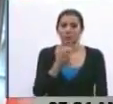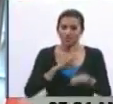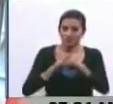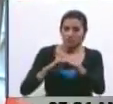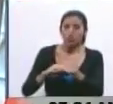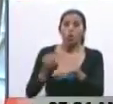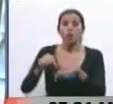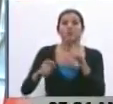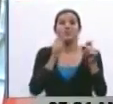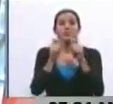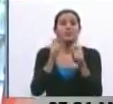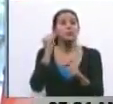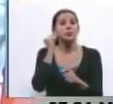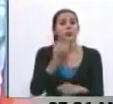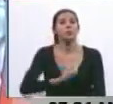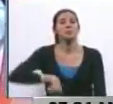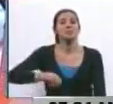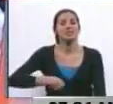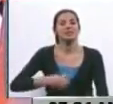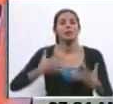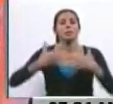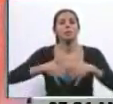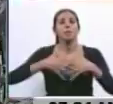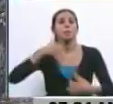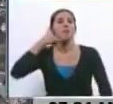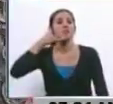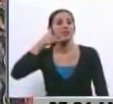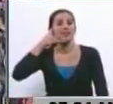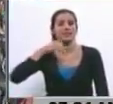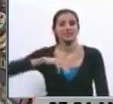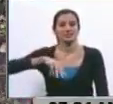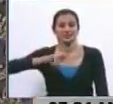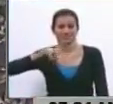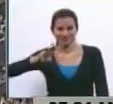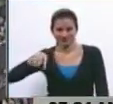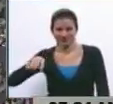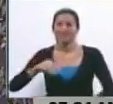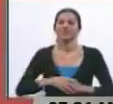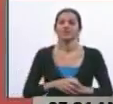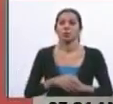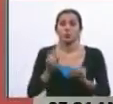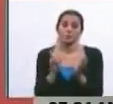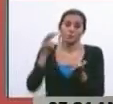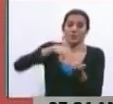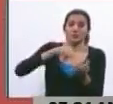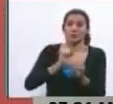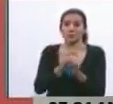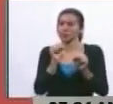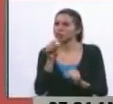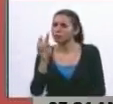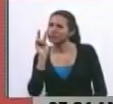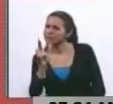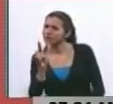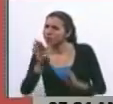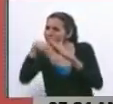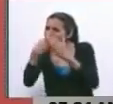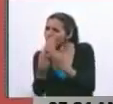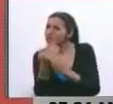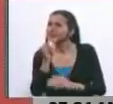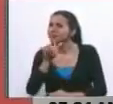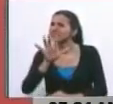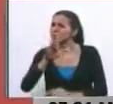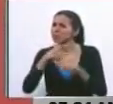Movinet. ¿Cómo está? Gracias por madrugar Bienvenida. Con nosotros. Bueno, hicimos madrugar el día de hoy. Así es. ¿Cómo estás? Cuéntenos cómo te ha sido. Viviendo desde la madrugada. Así es, tuvimos en Cantar